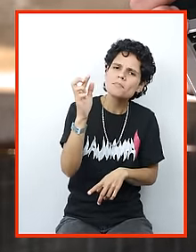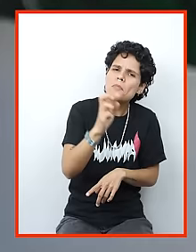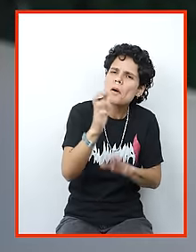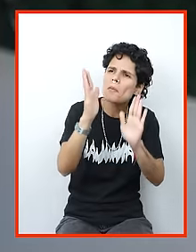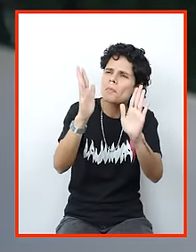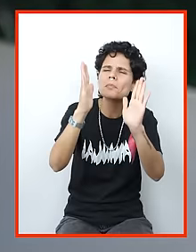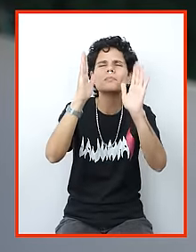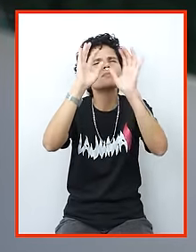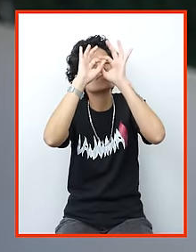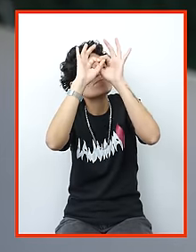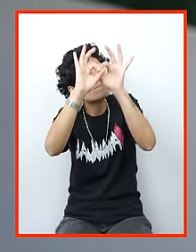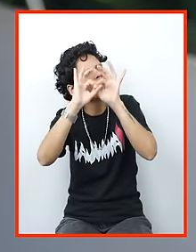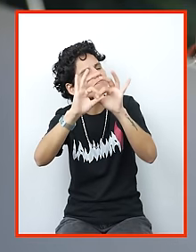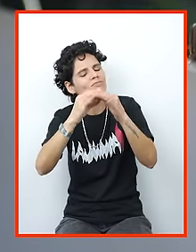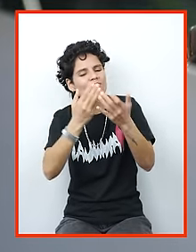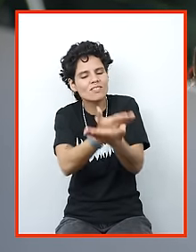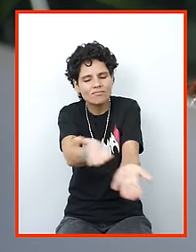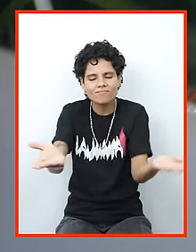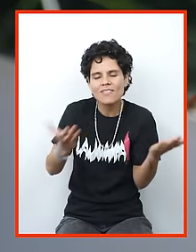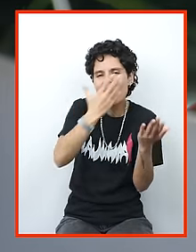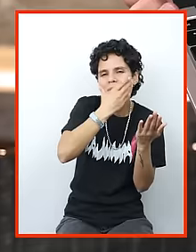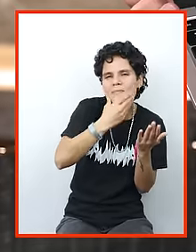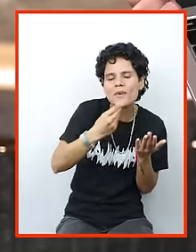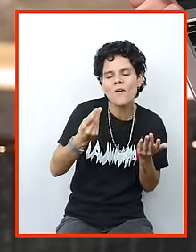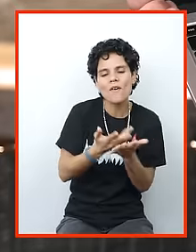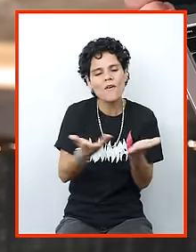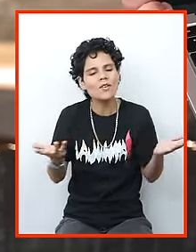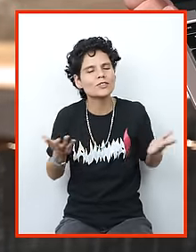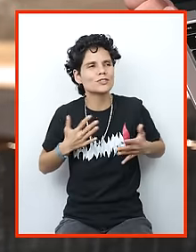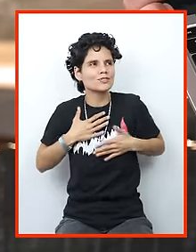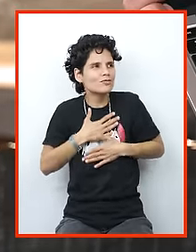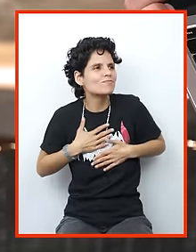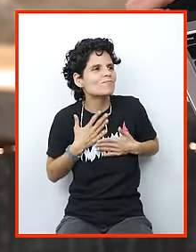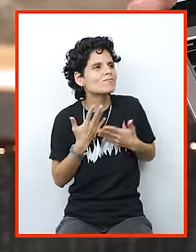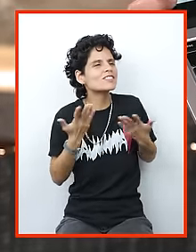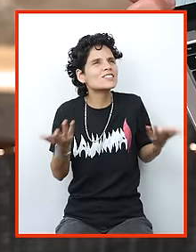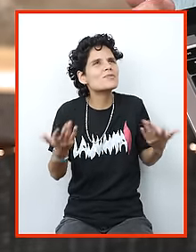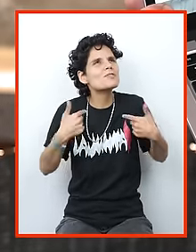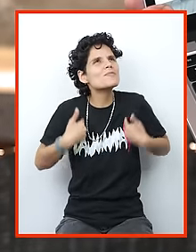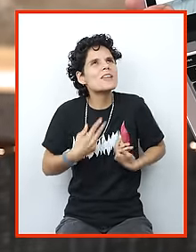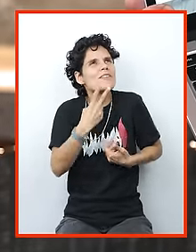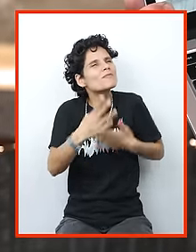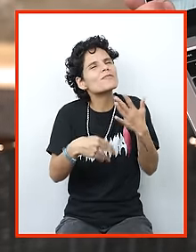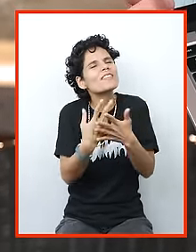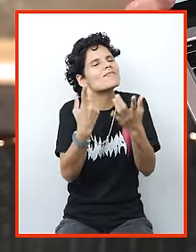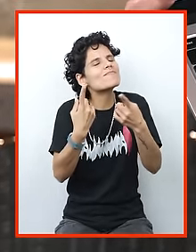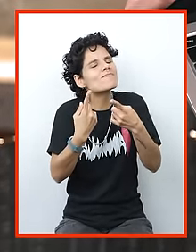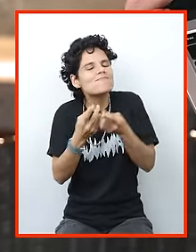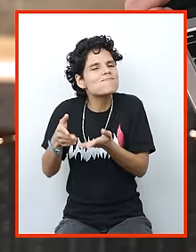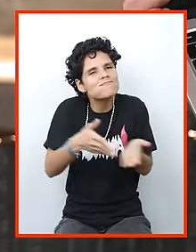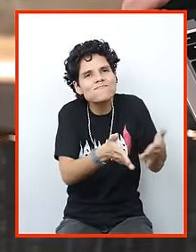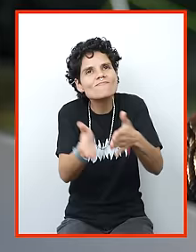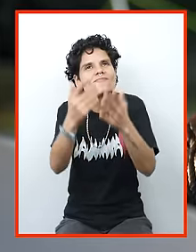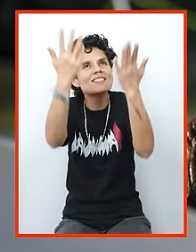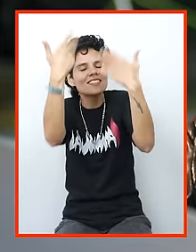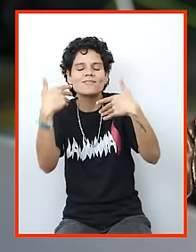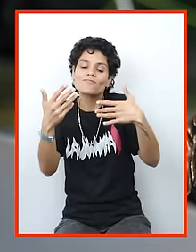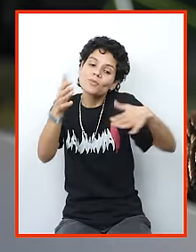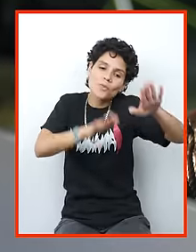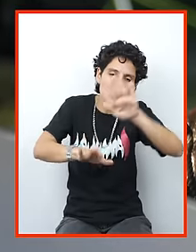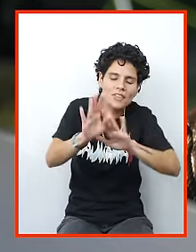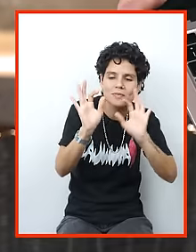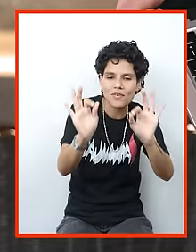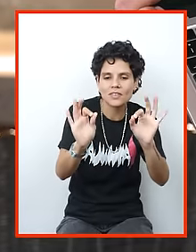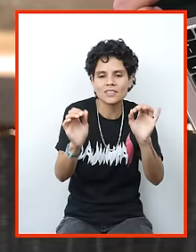siempre por todas las cosas hermosas y de la manera diferente que nos las da. Cuídate mucho. Te